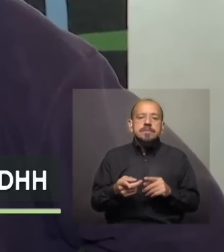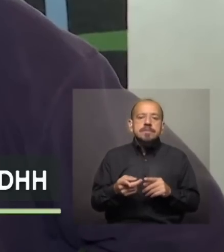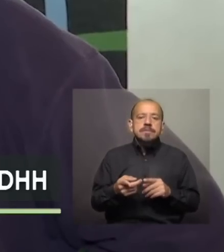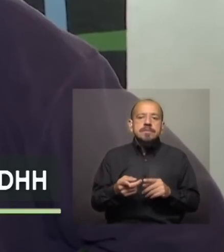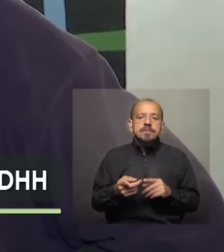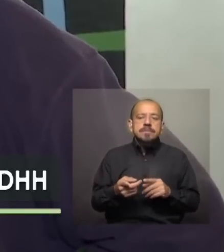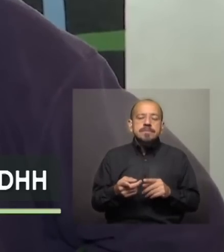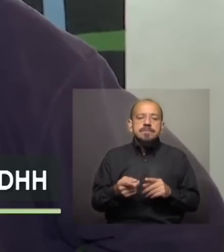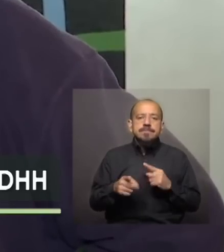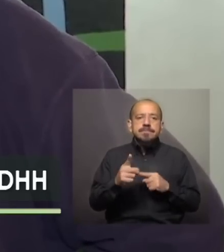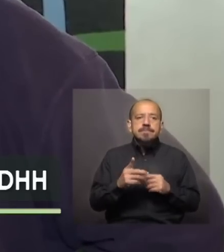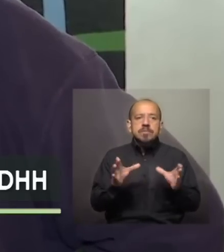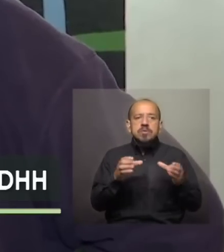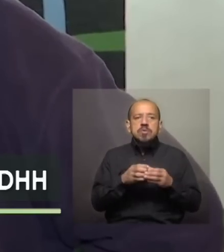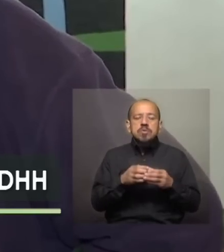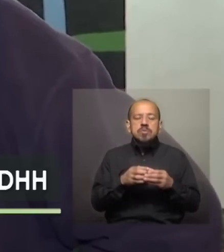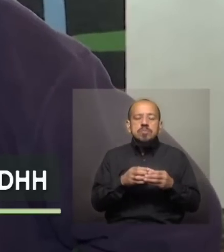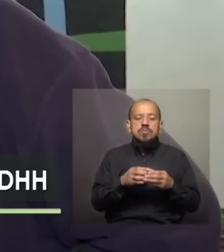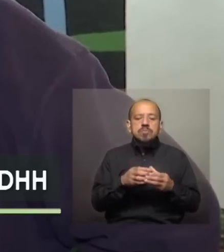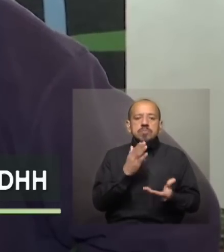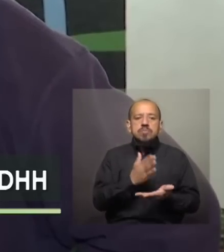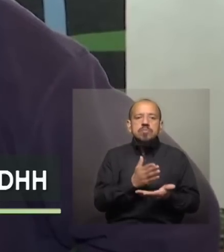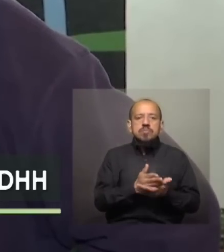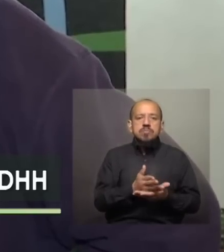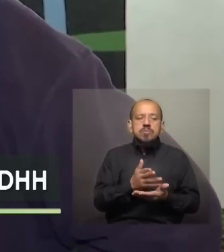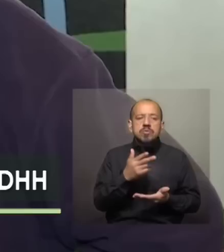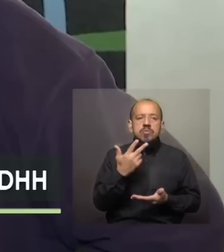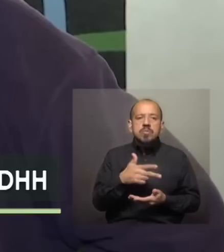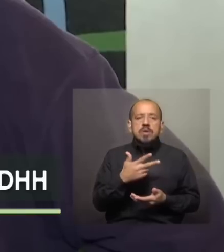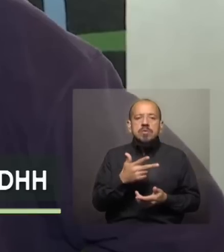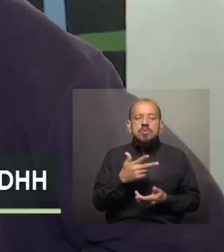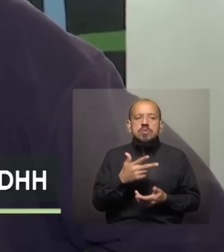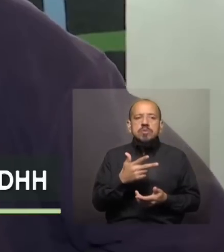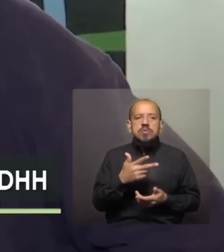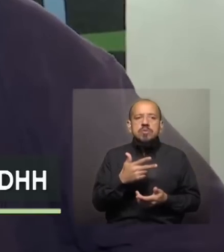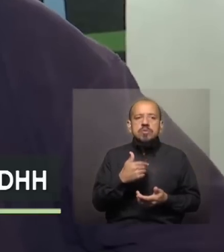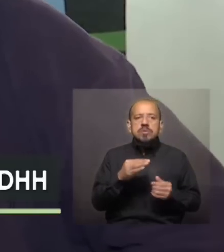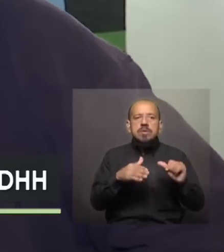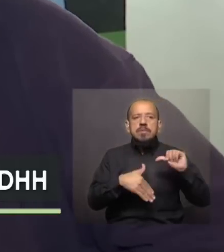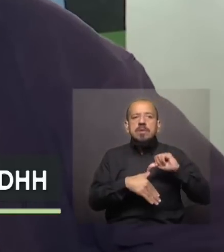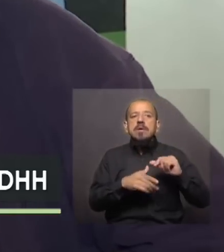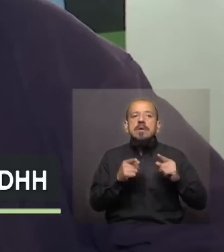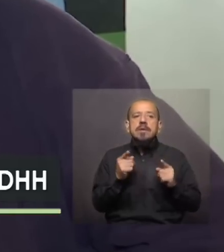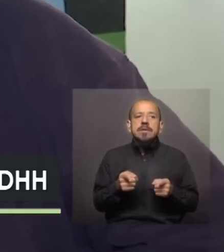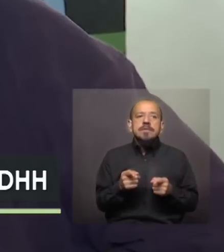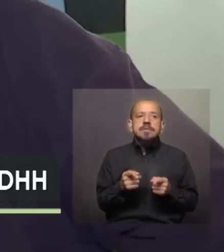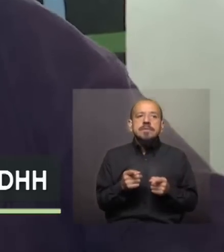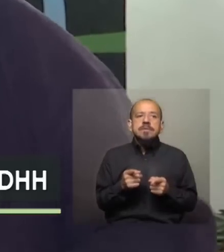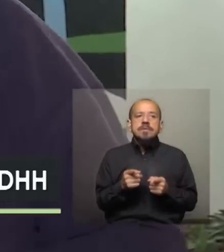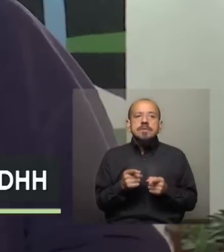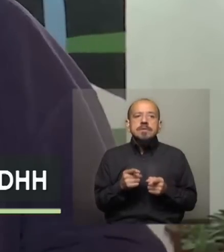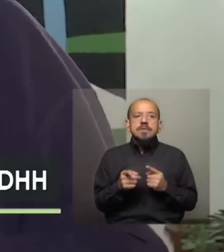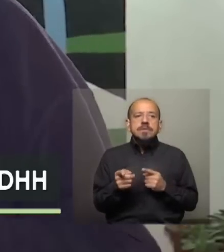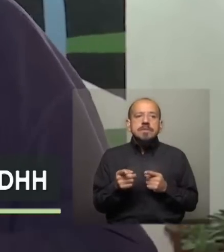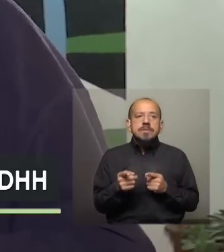la la comisión de derechos humanos de de América y ahí este es